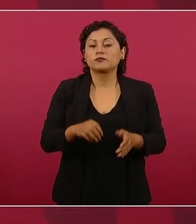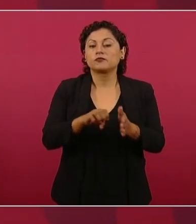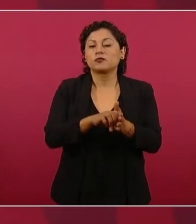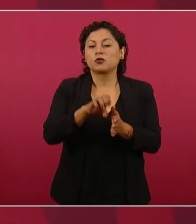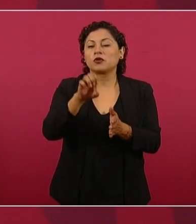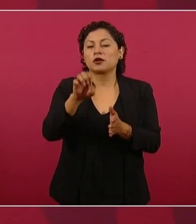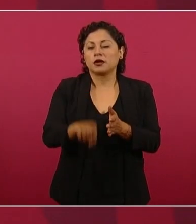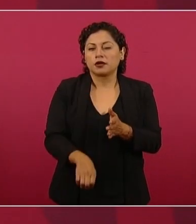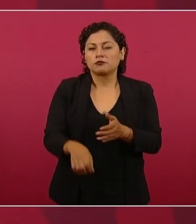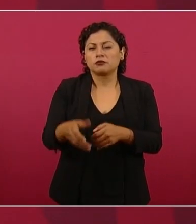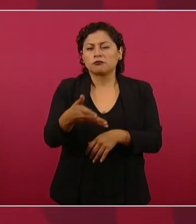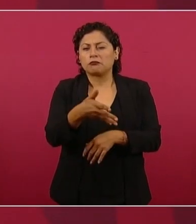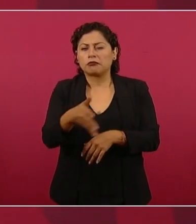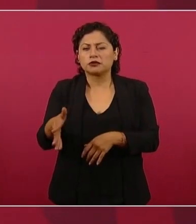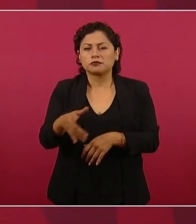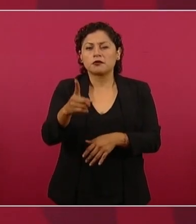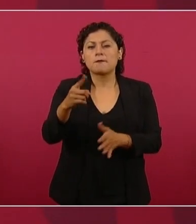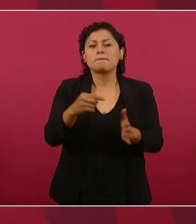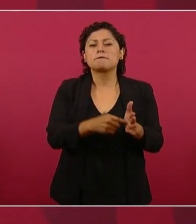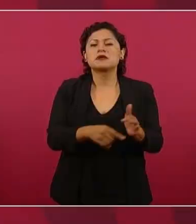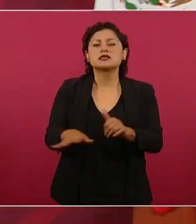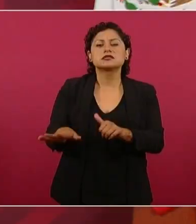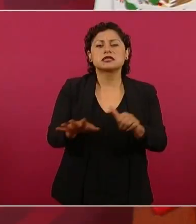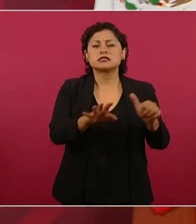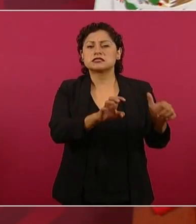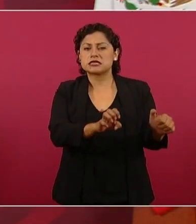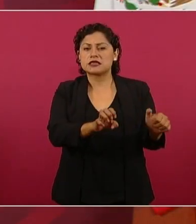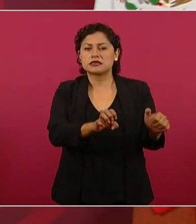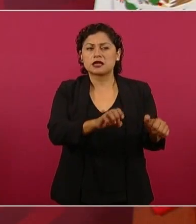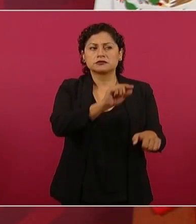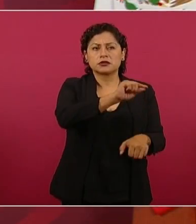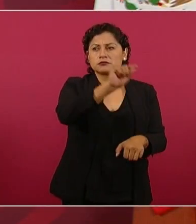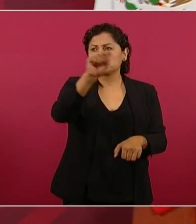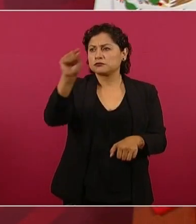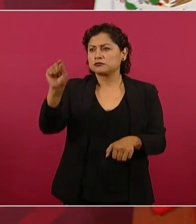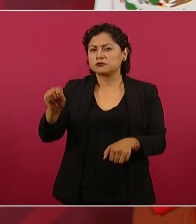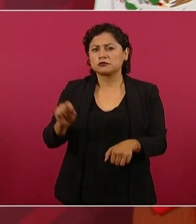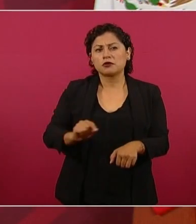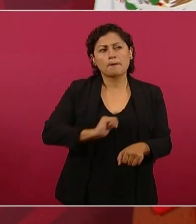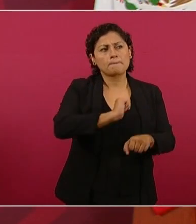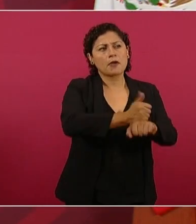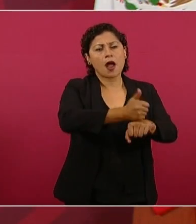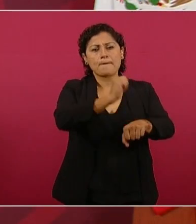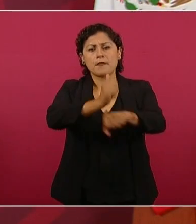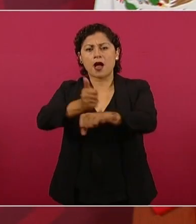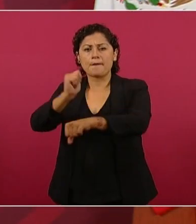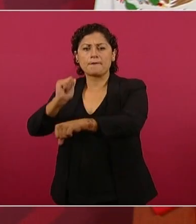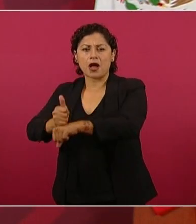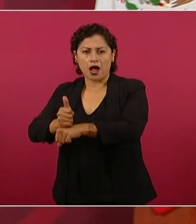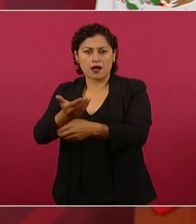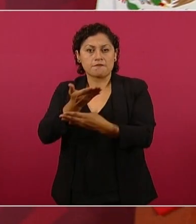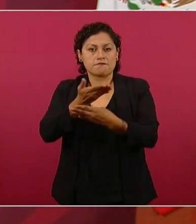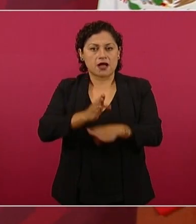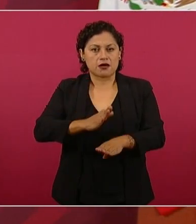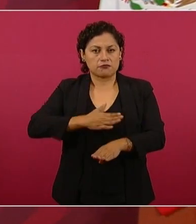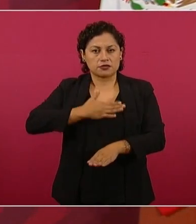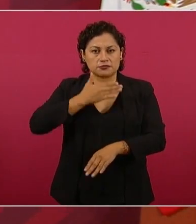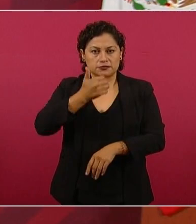cerca de 1.600 sucursales del Banco del Bienestar construidas,